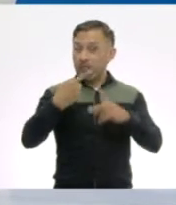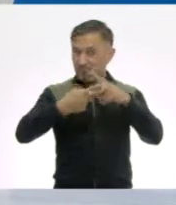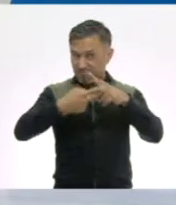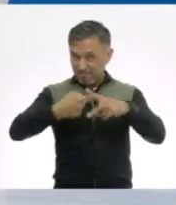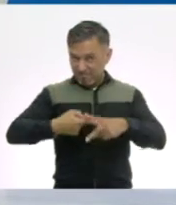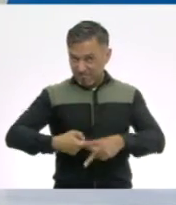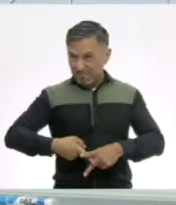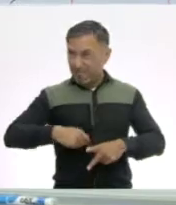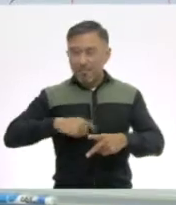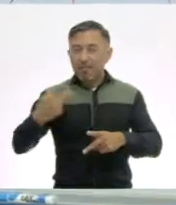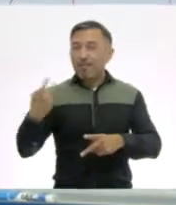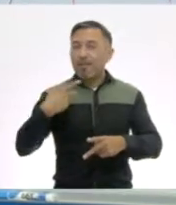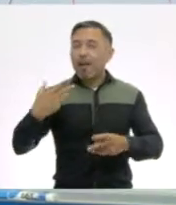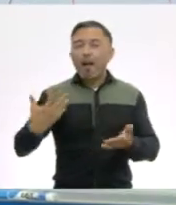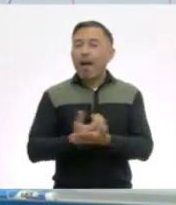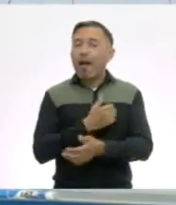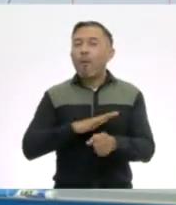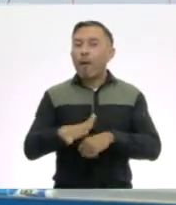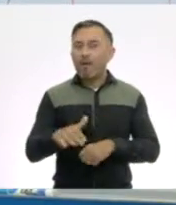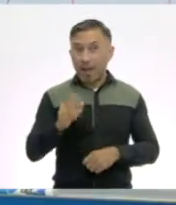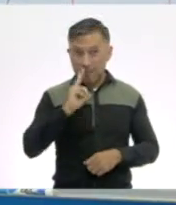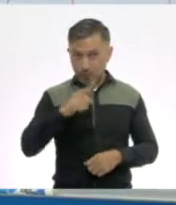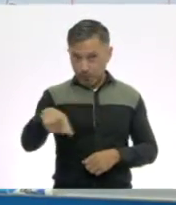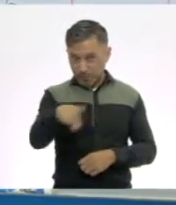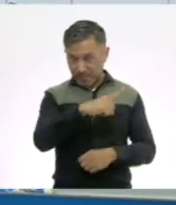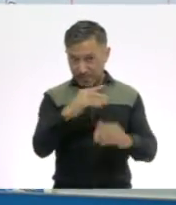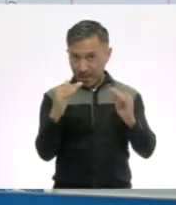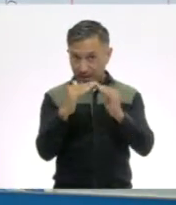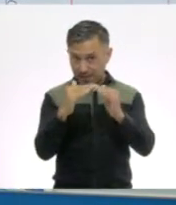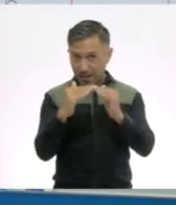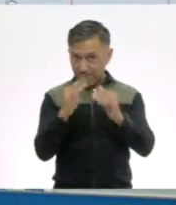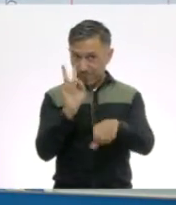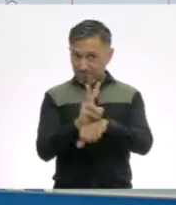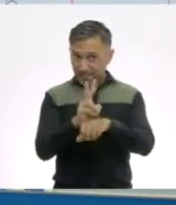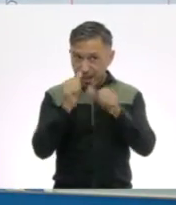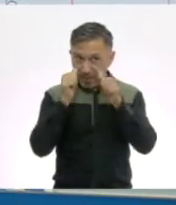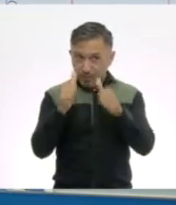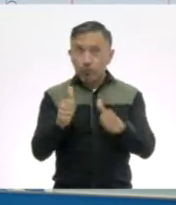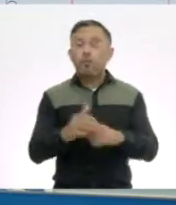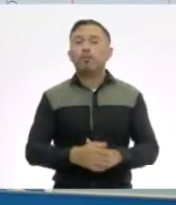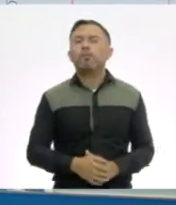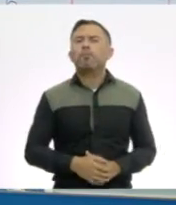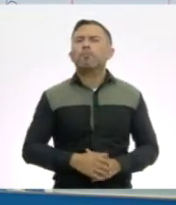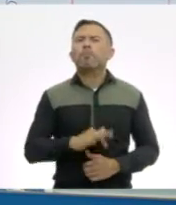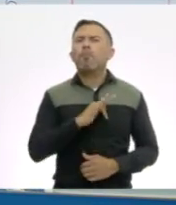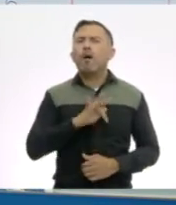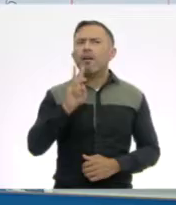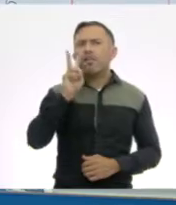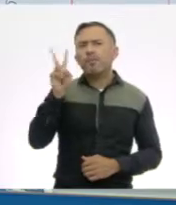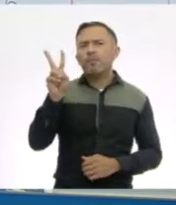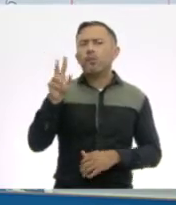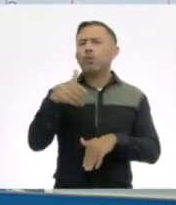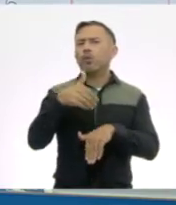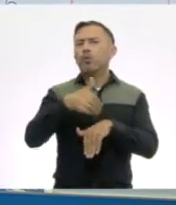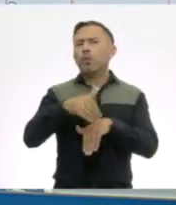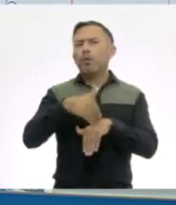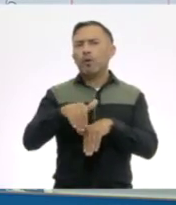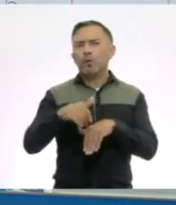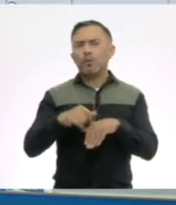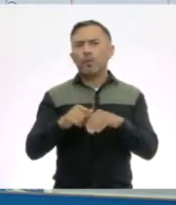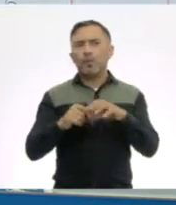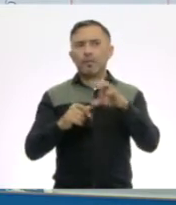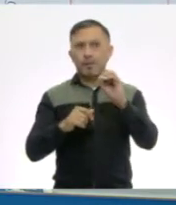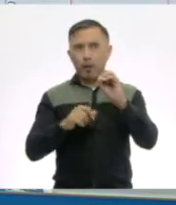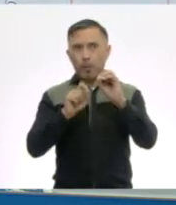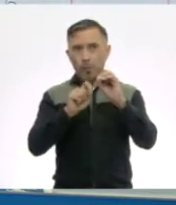bien. Recuerden en casa y pongan mucha atención para que puedan identificar cuál de los dos números decimales es mayor que